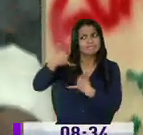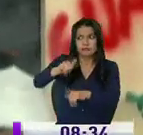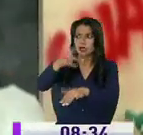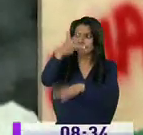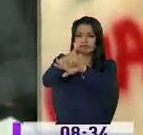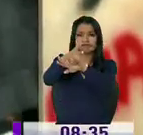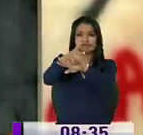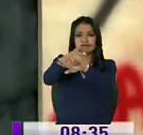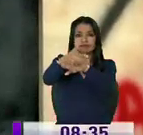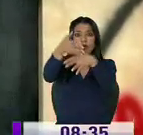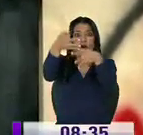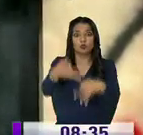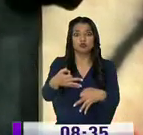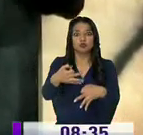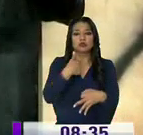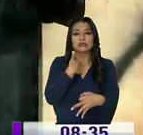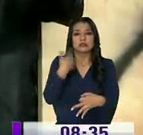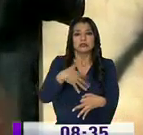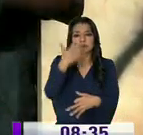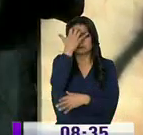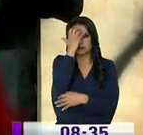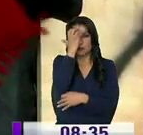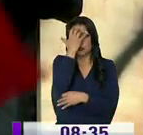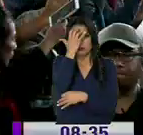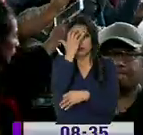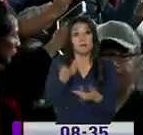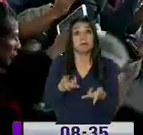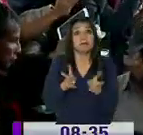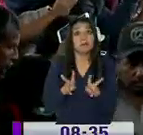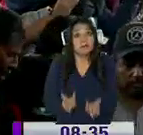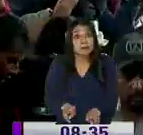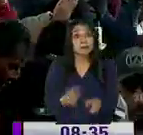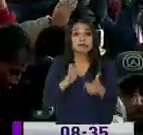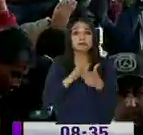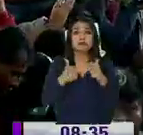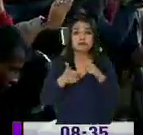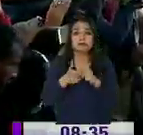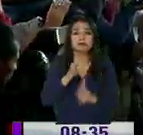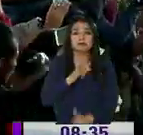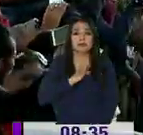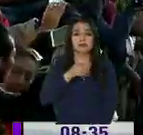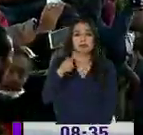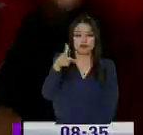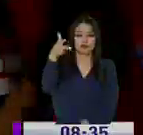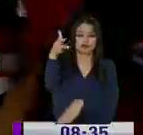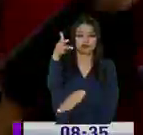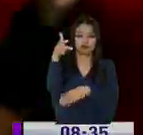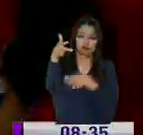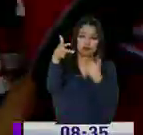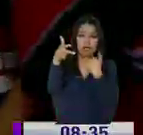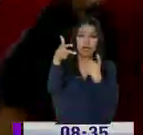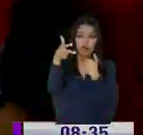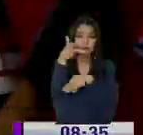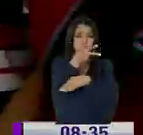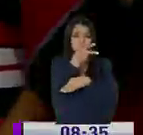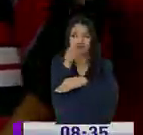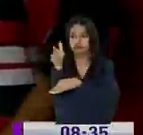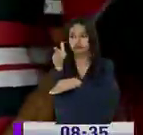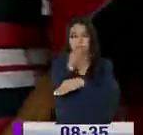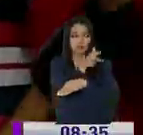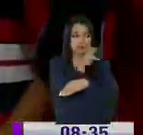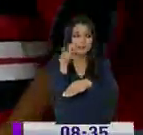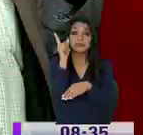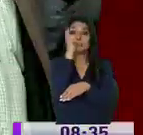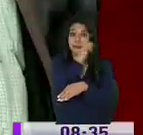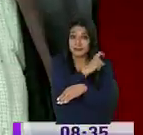esos momentos de zozobra que vivíamos, se sumó los problemas técnicos que tuvimos que enfrentar para desarrollar a cabalidad nuestro